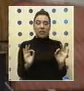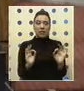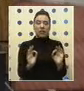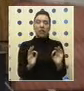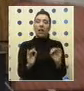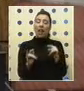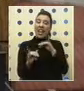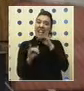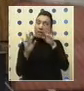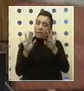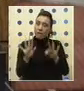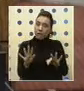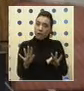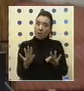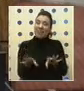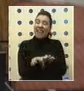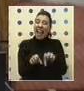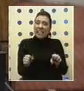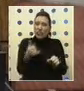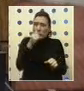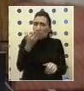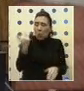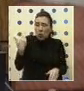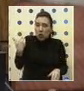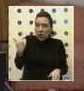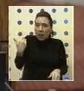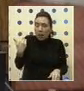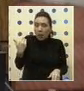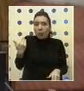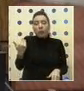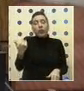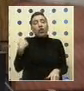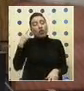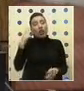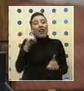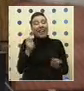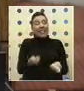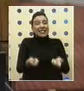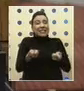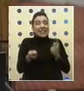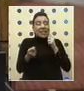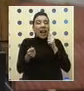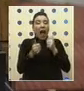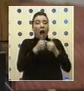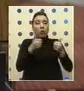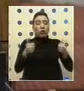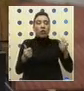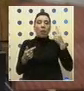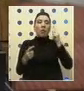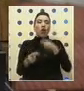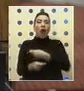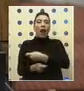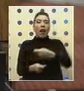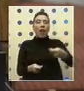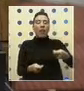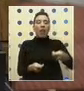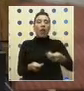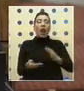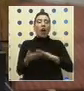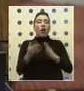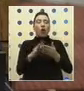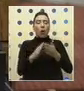Ese informe estaría listo hace rato, y entiendo en las manos de las autoridades respectivas, pero no ha sido compartido con la comunidad,